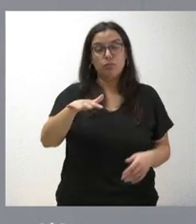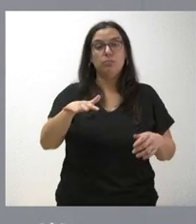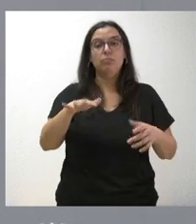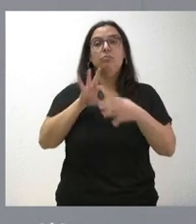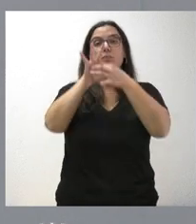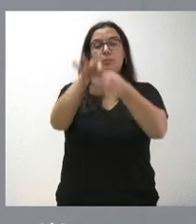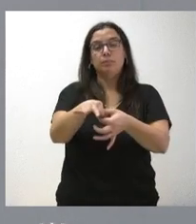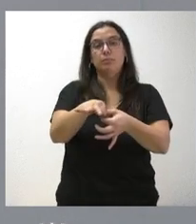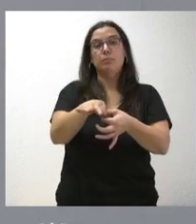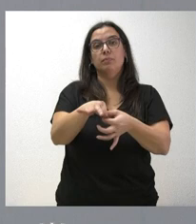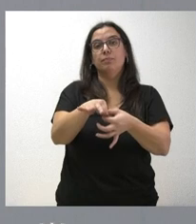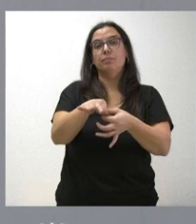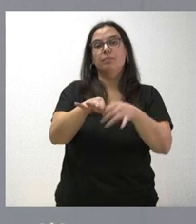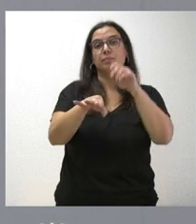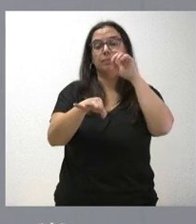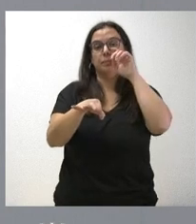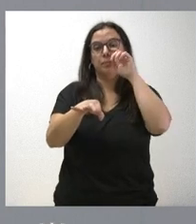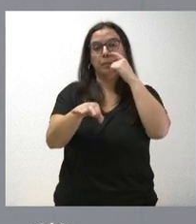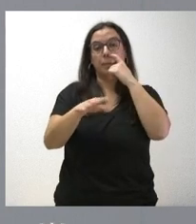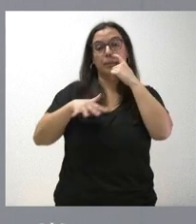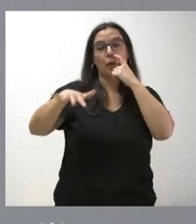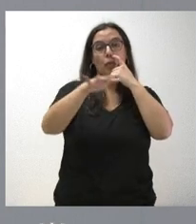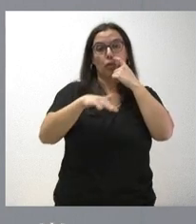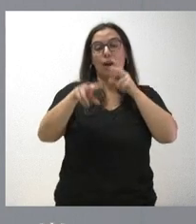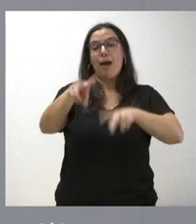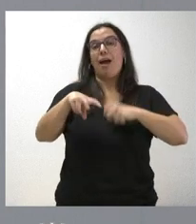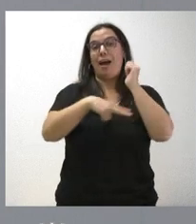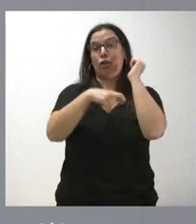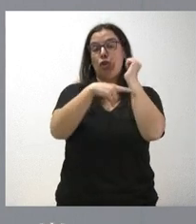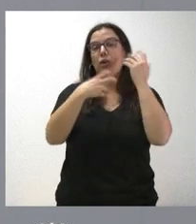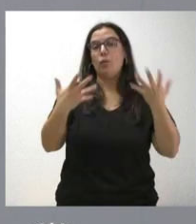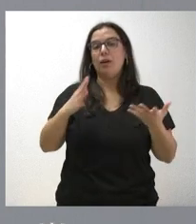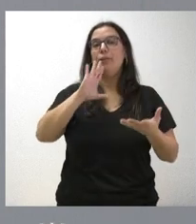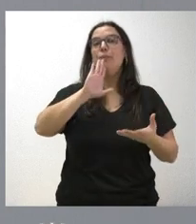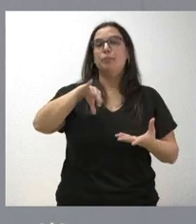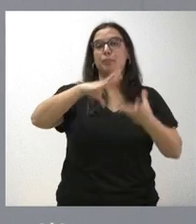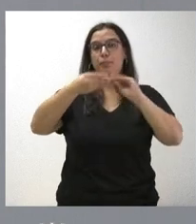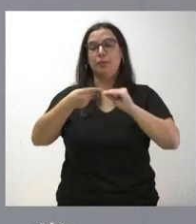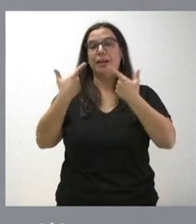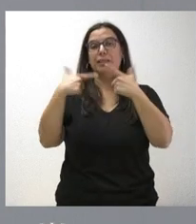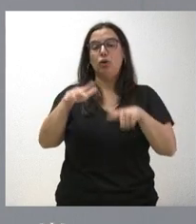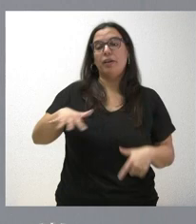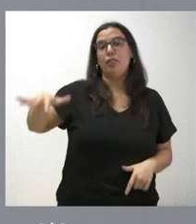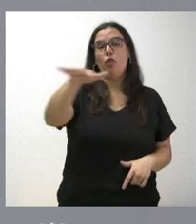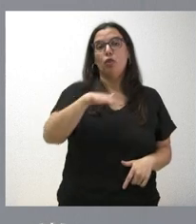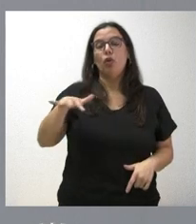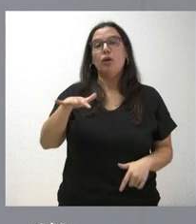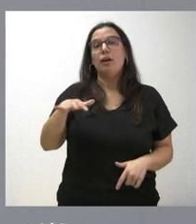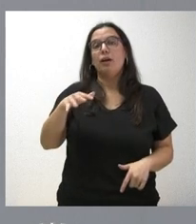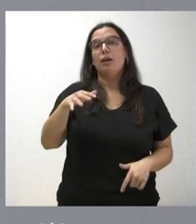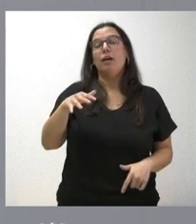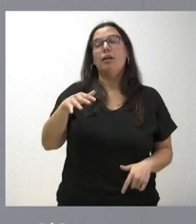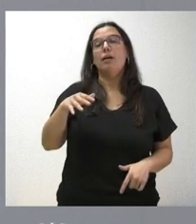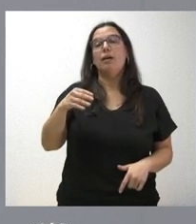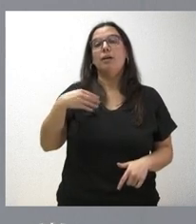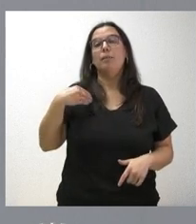eh a la eh zona arqueológica es la adecuación de la categoría de la zona arqueológica del bien de interés cultural